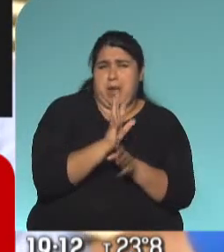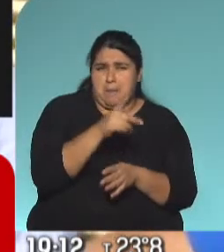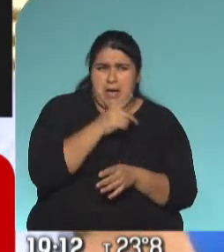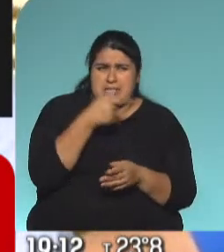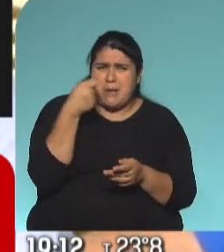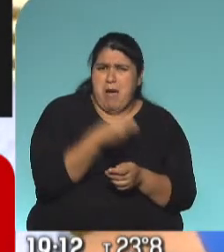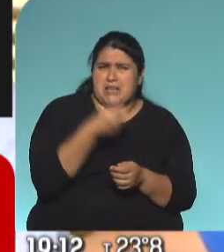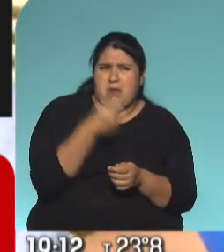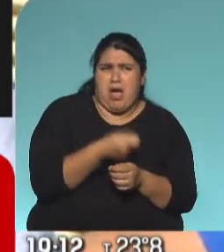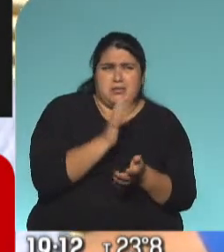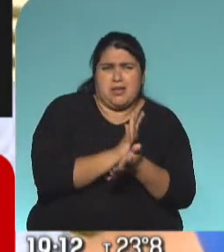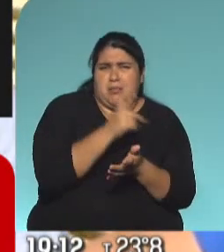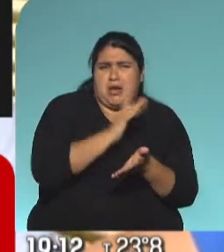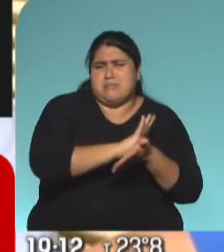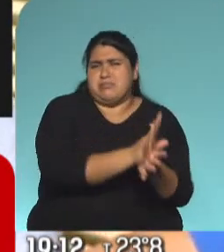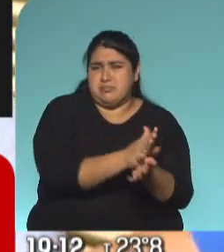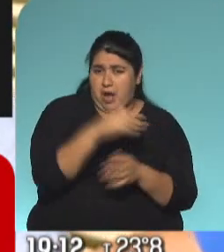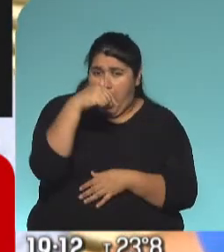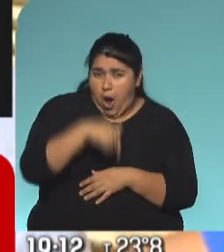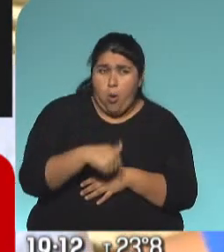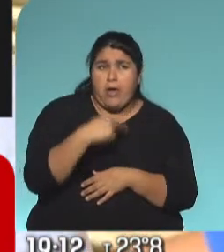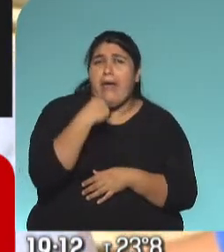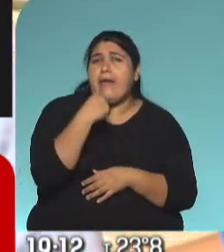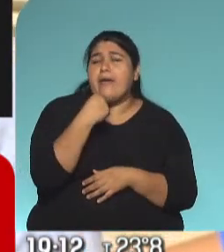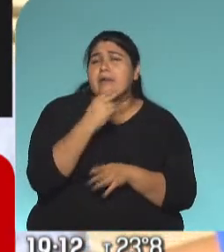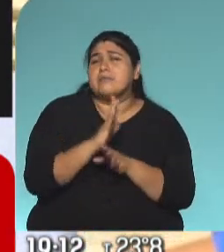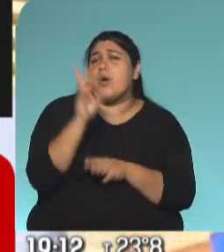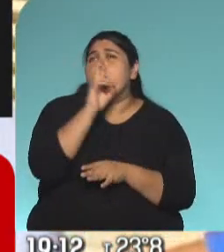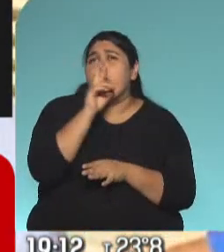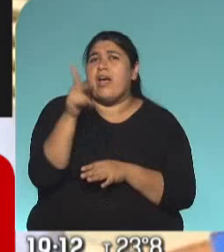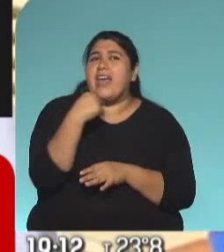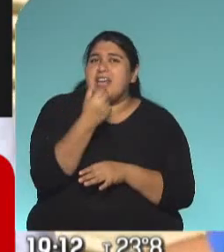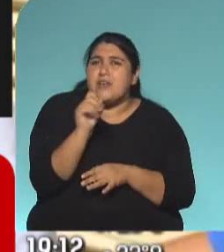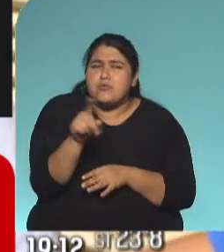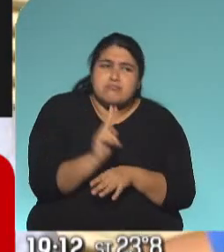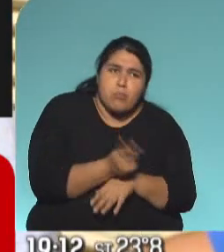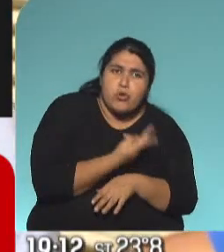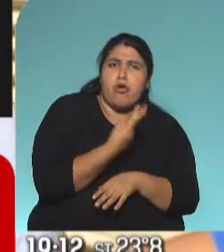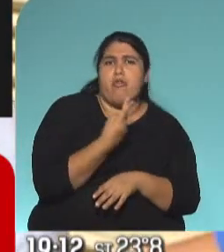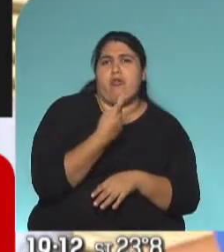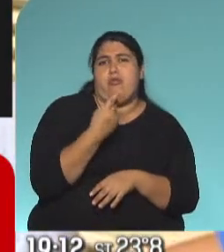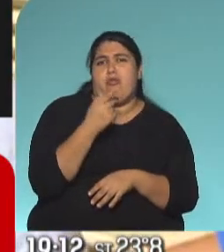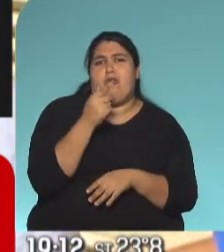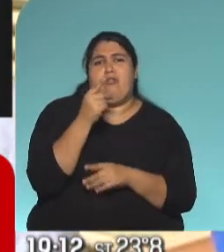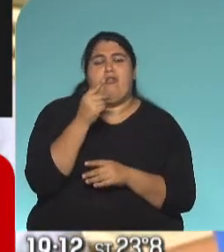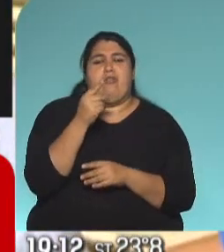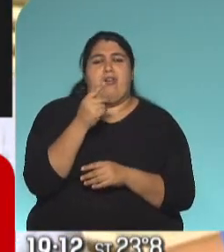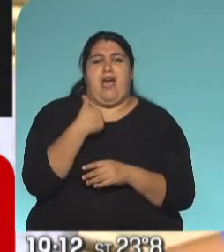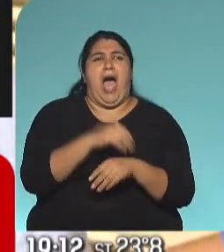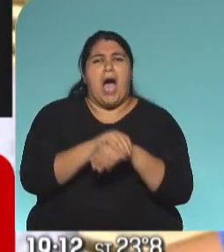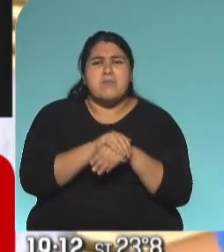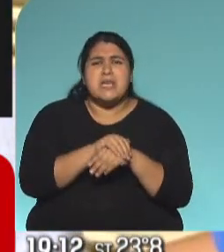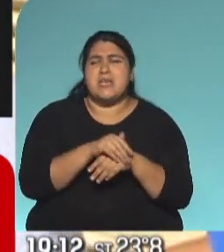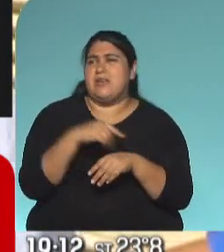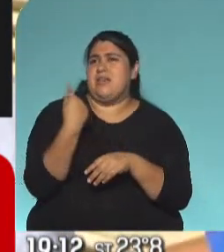todo, sinceramente. Hoy le sacaron una hija a una mujer, a un padre, le sacaron una amiga a